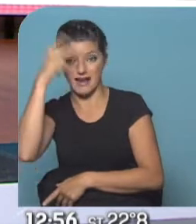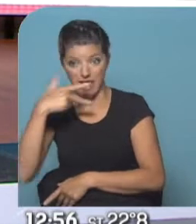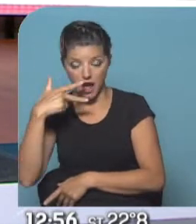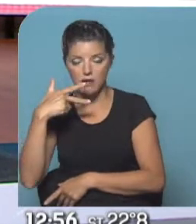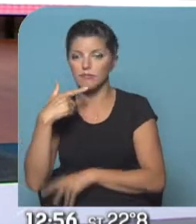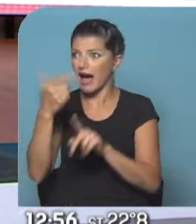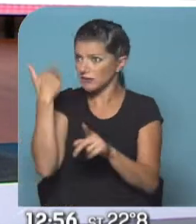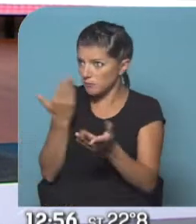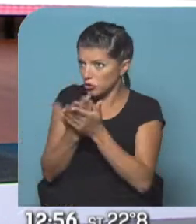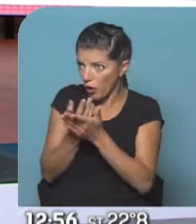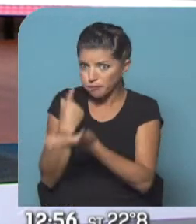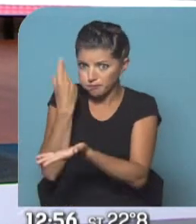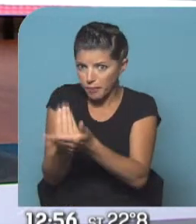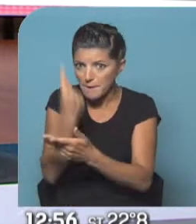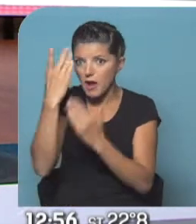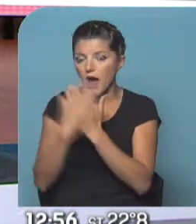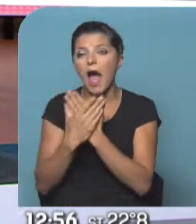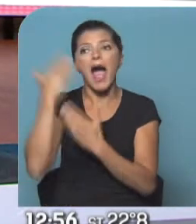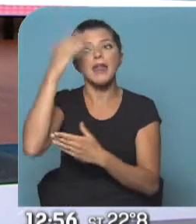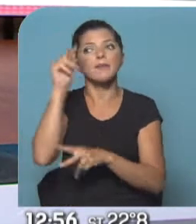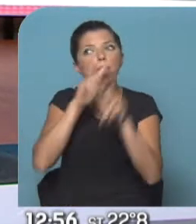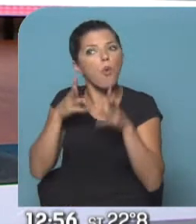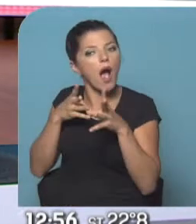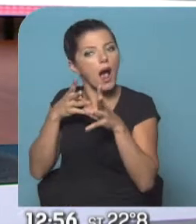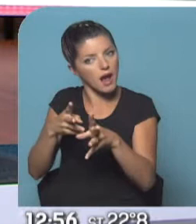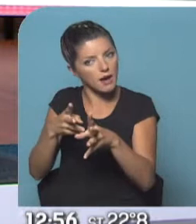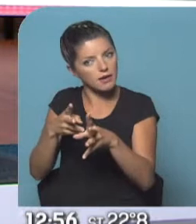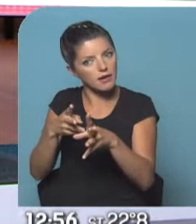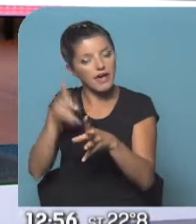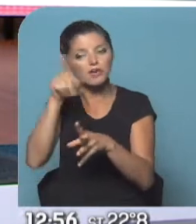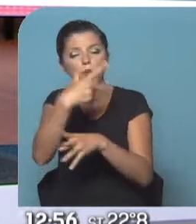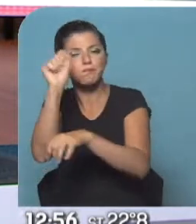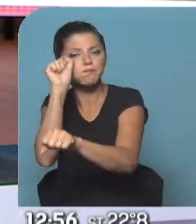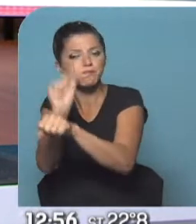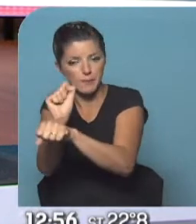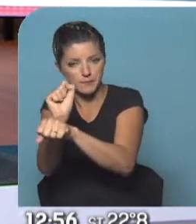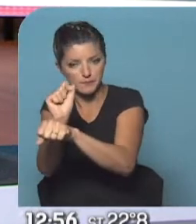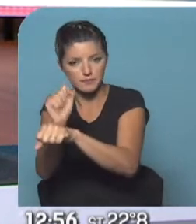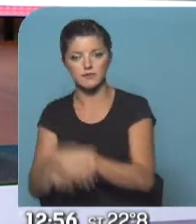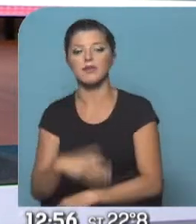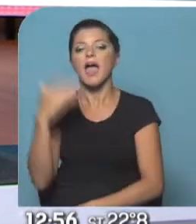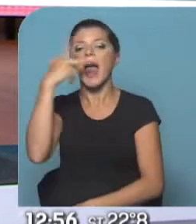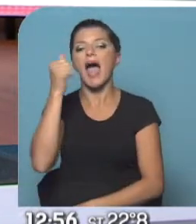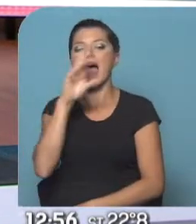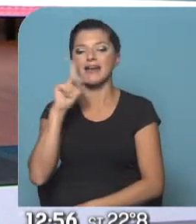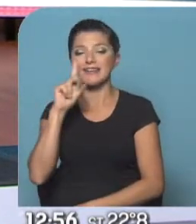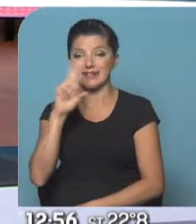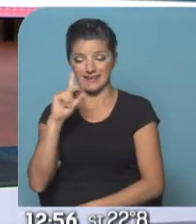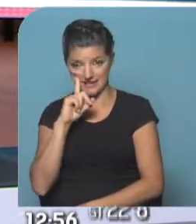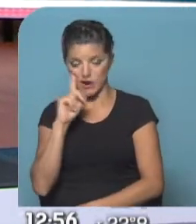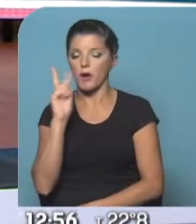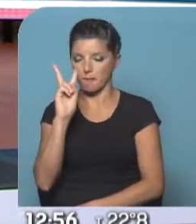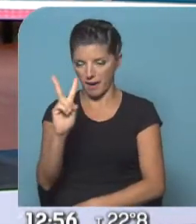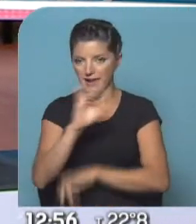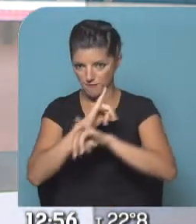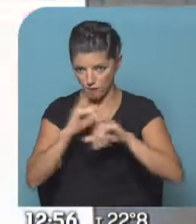de Arabia Saudita es una declaración de guerra porque dijo que lo tienen detenido a Hariri en Arabia. Vemos un informe y lo analizamos con un